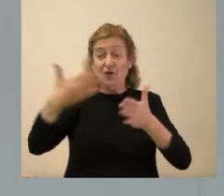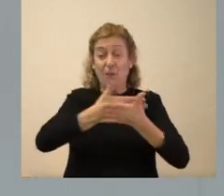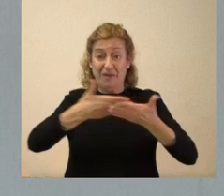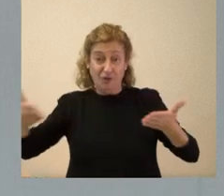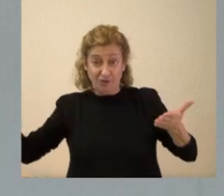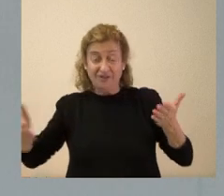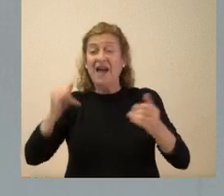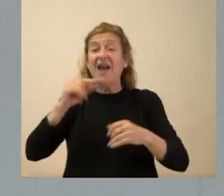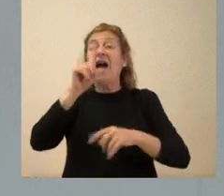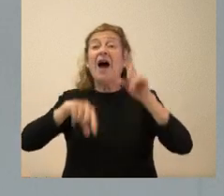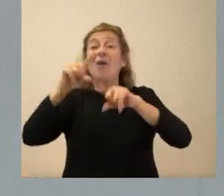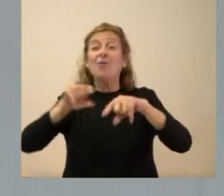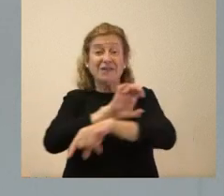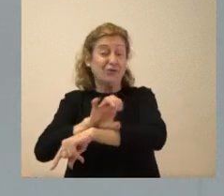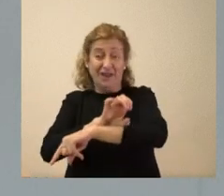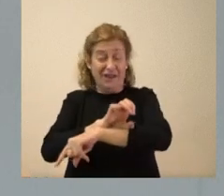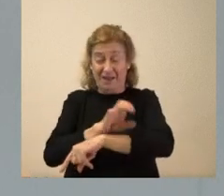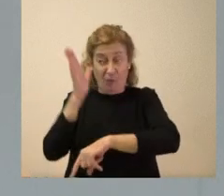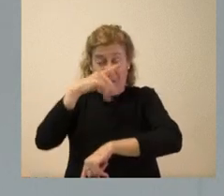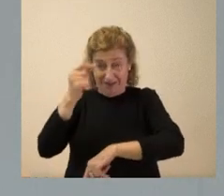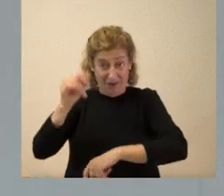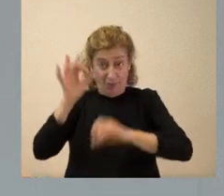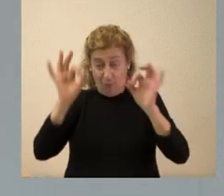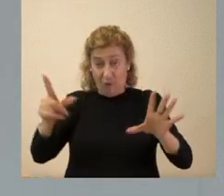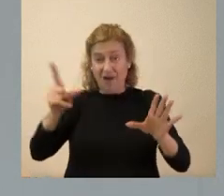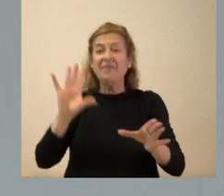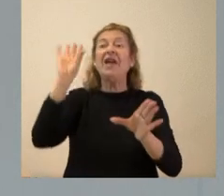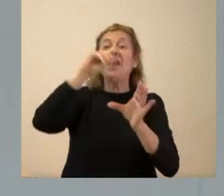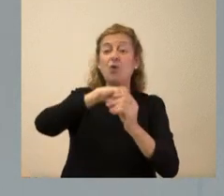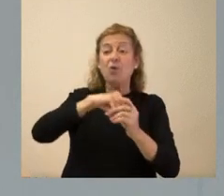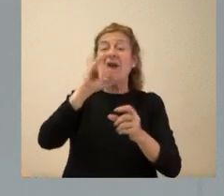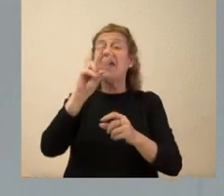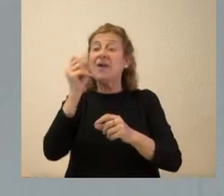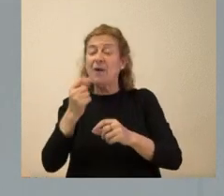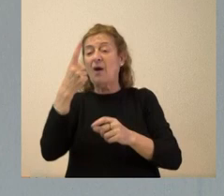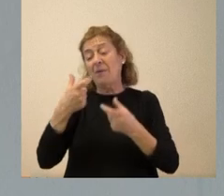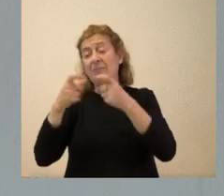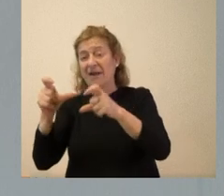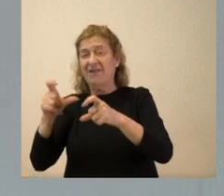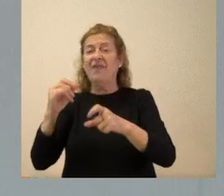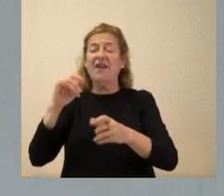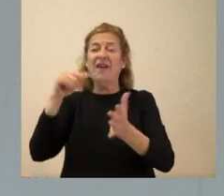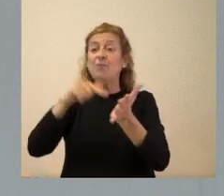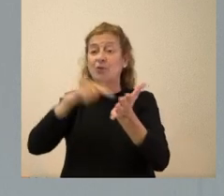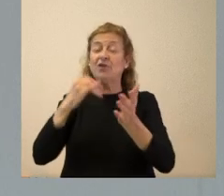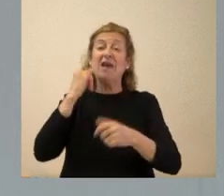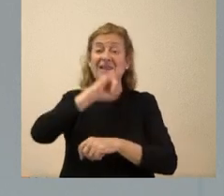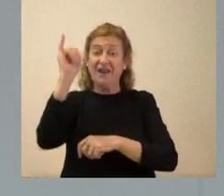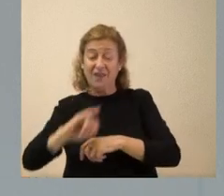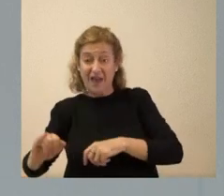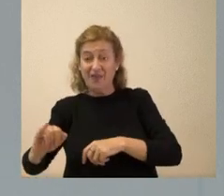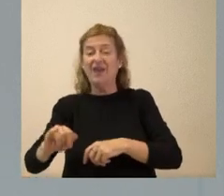que no llega a esa cifra como usted sabe el próximo ejercicio incluye el IVA incluye una parte del impuesto de Electricidad evidentemente